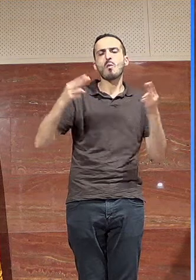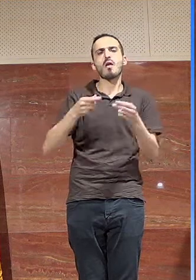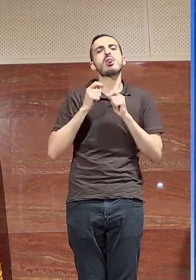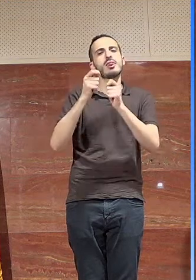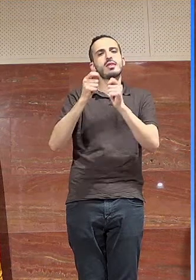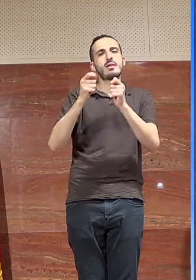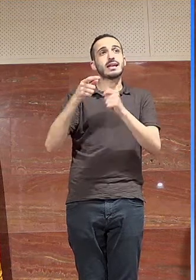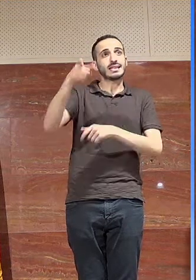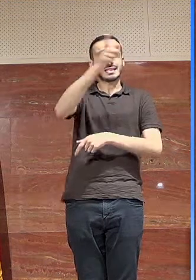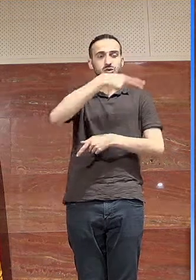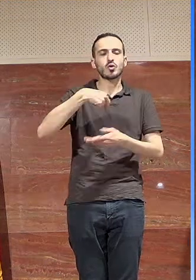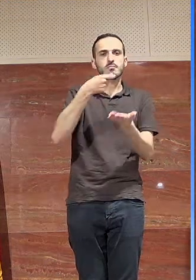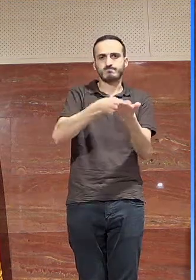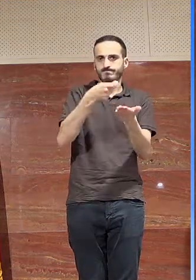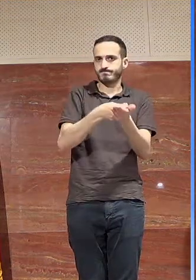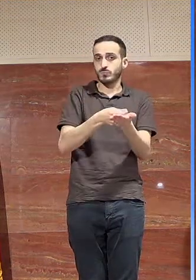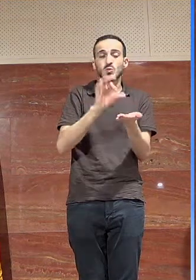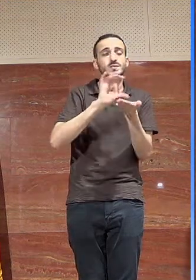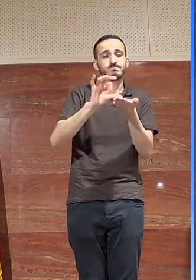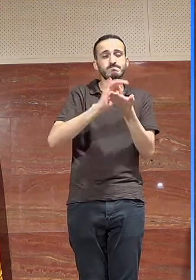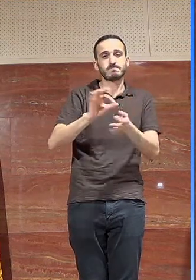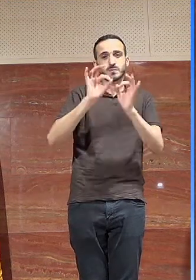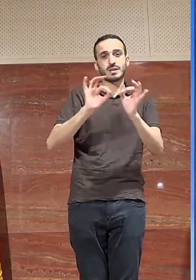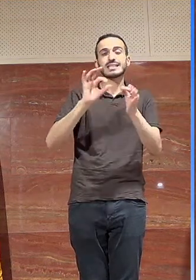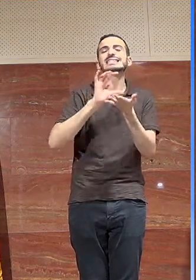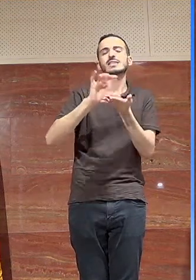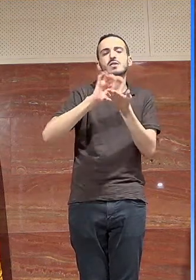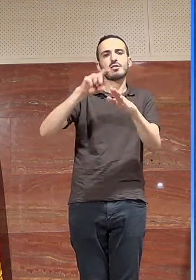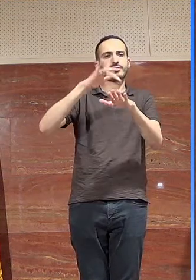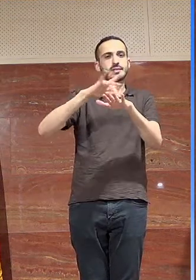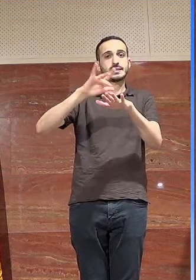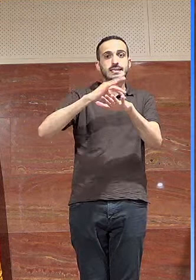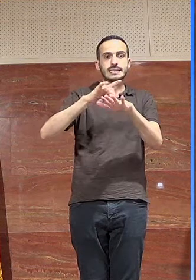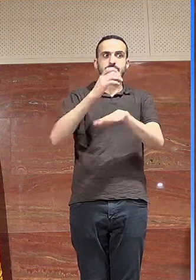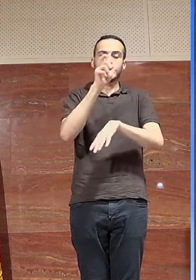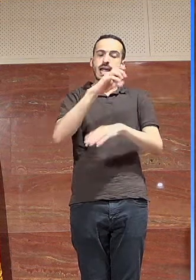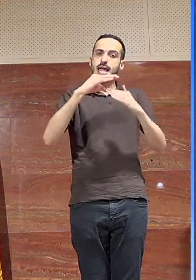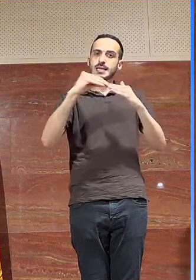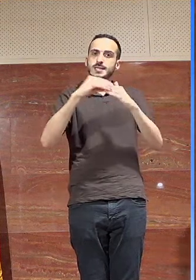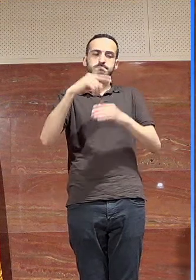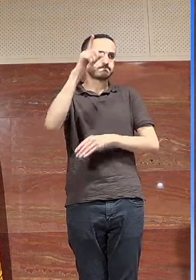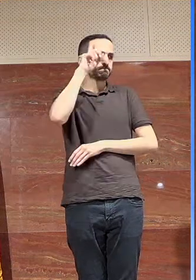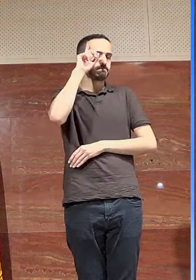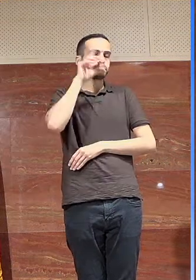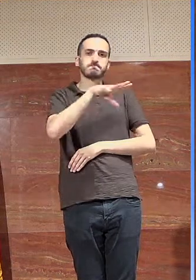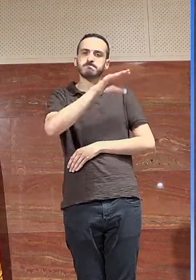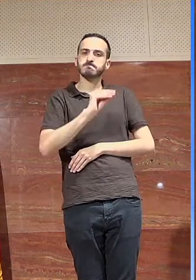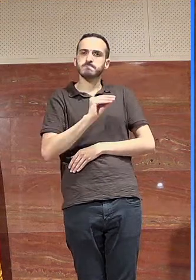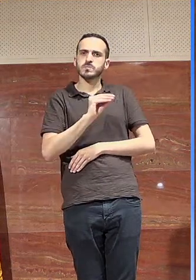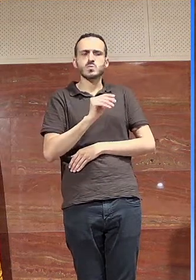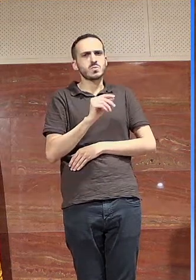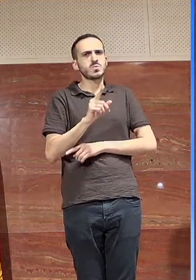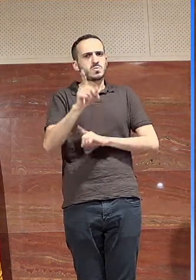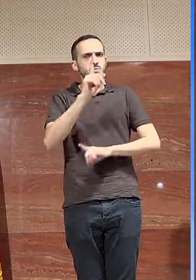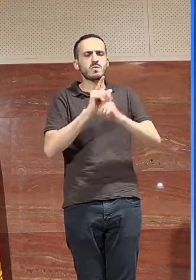final pagamos todos los ciudadanos. Si damos servicios digitales que el ciudadano no entiende, pues a lo mejor hay más problemas para que los paguen, ¿no? Ya parece